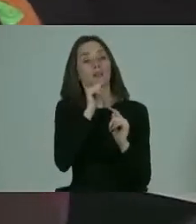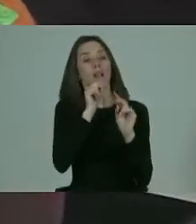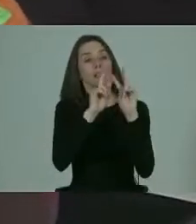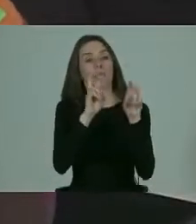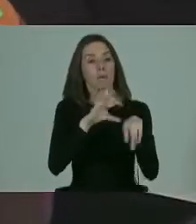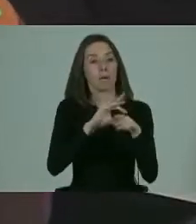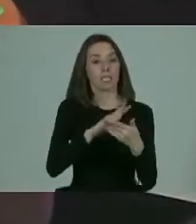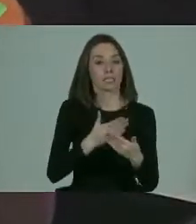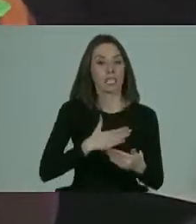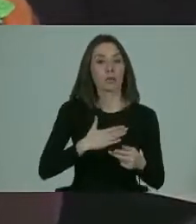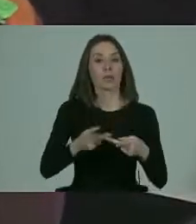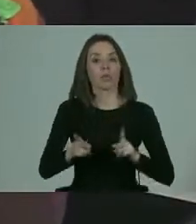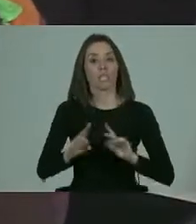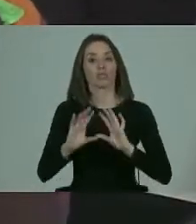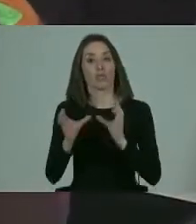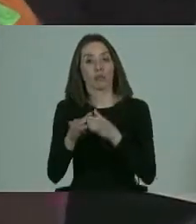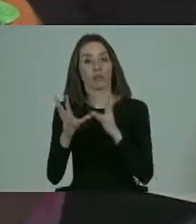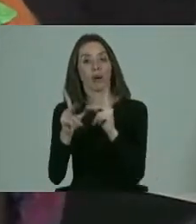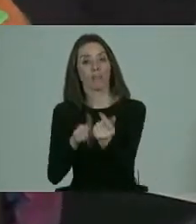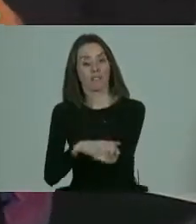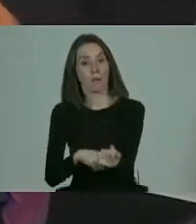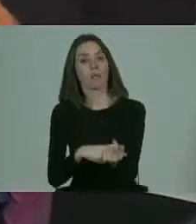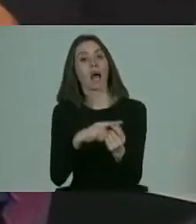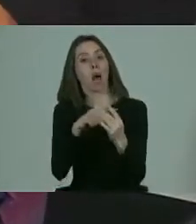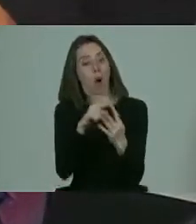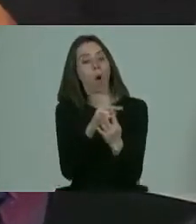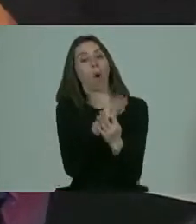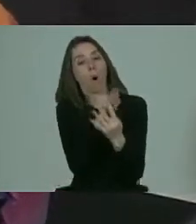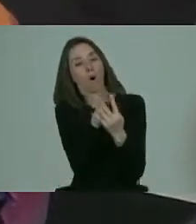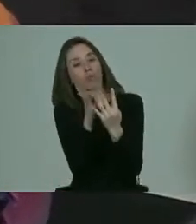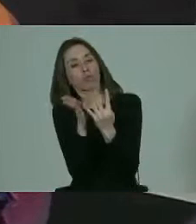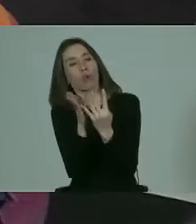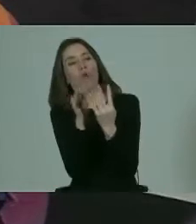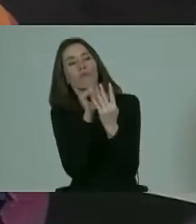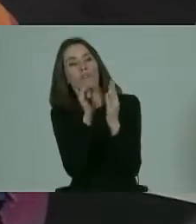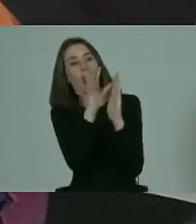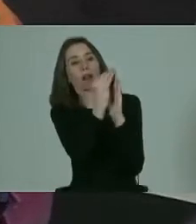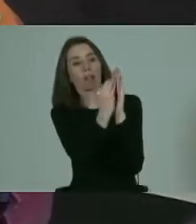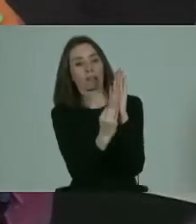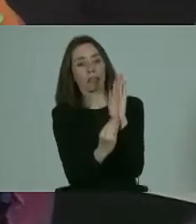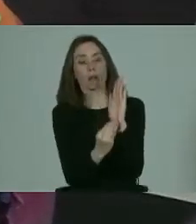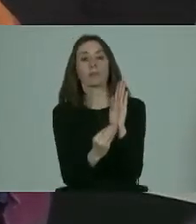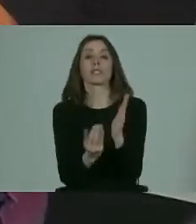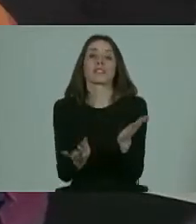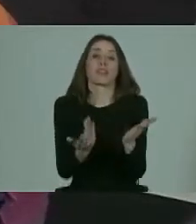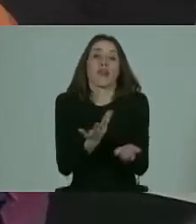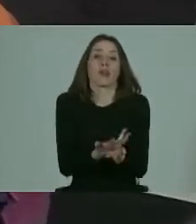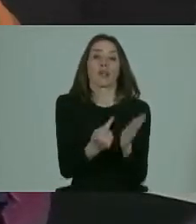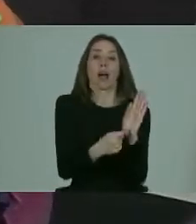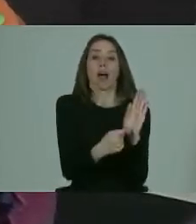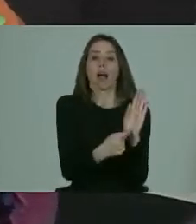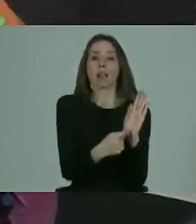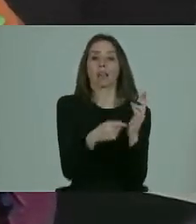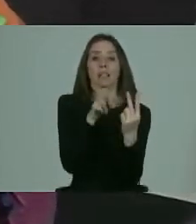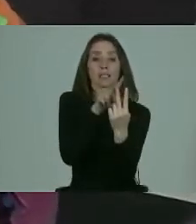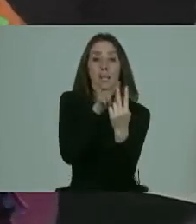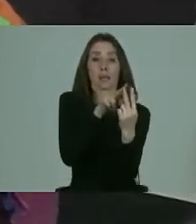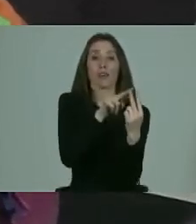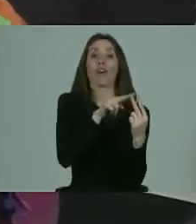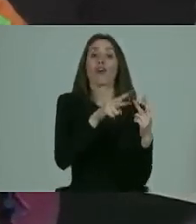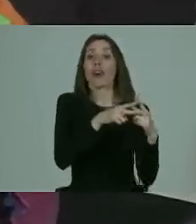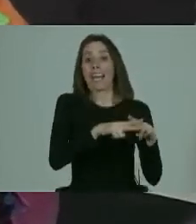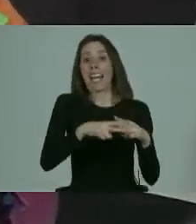y de esto es una familia en varios otros ámbitos pero qué es lo que tenemos este momento y con esas herramientas podemos